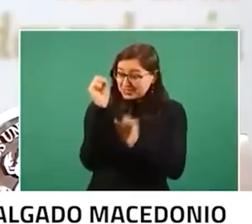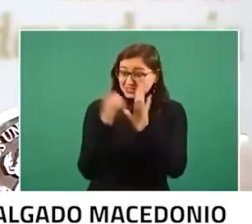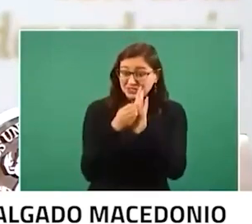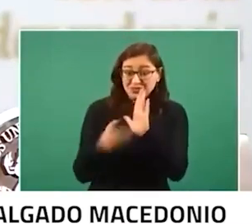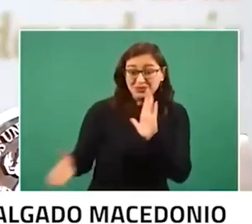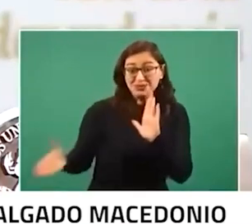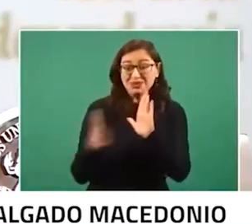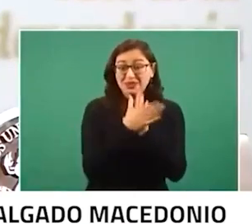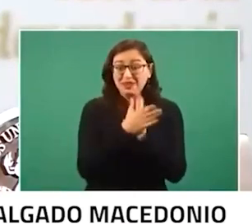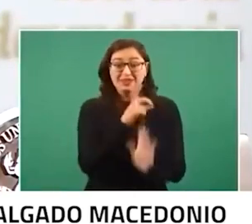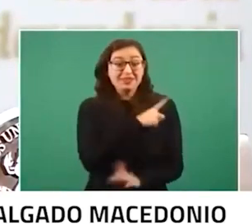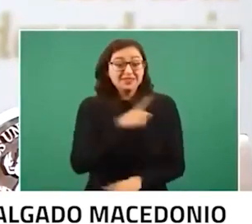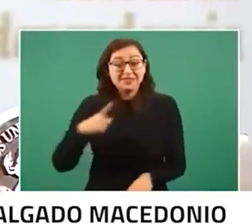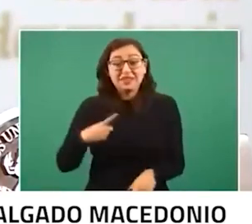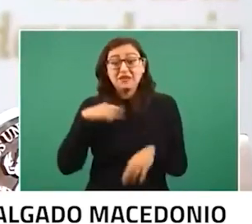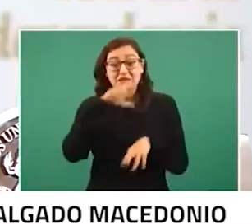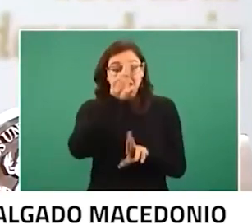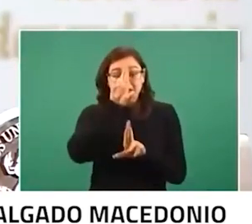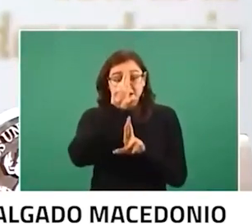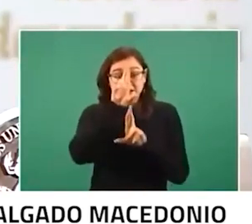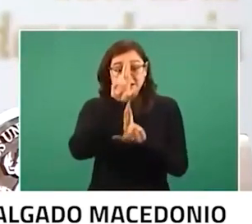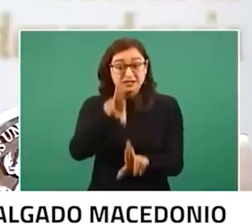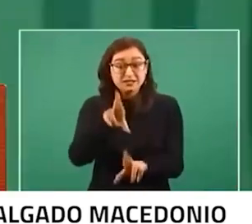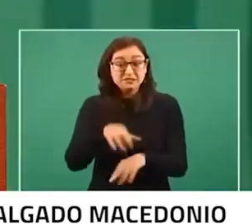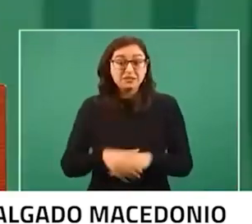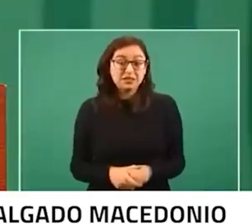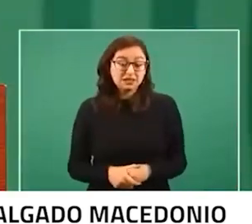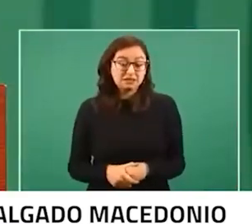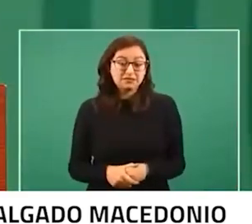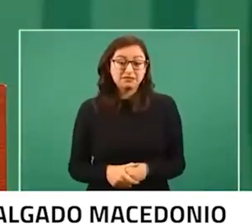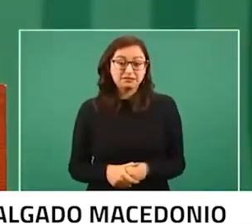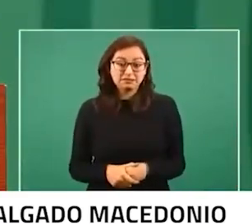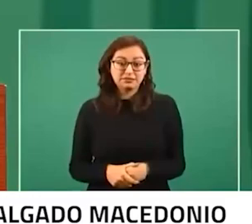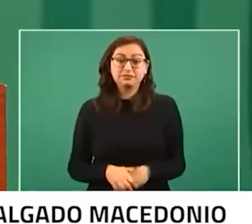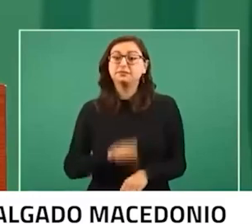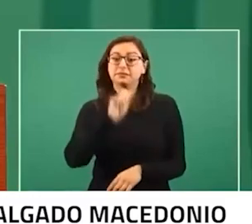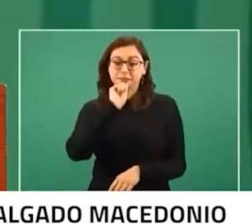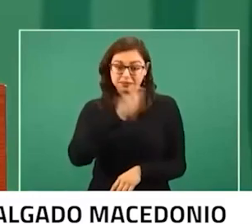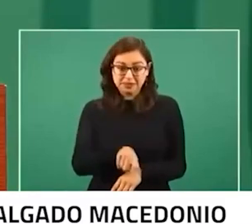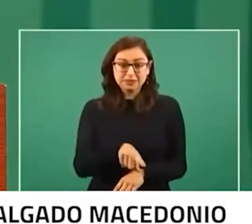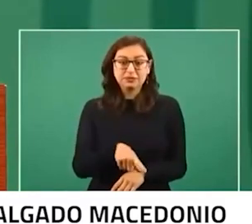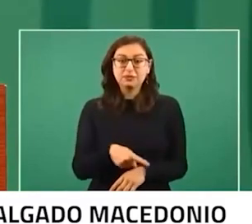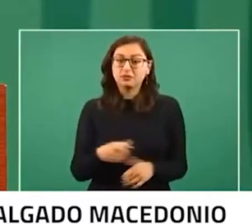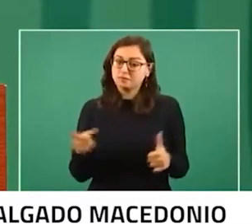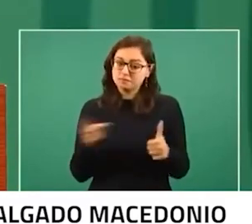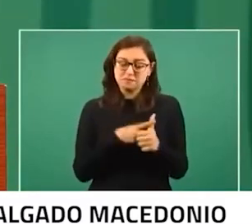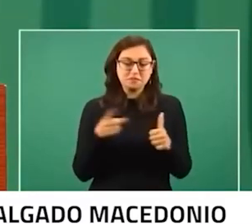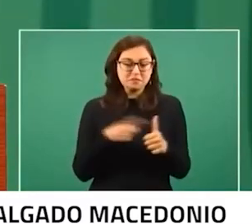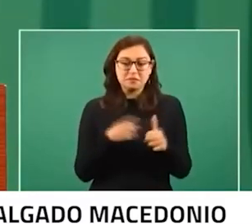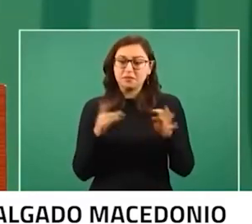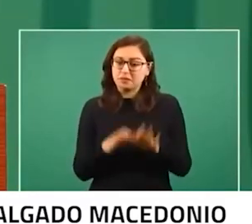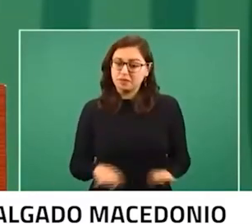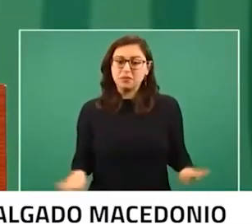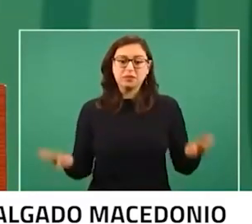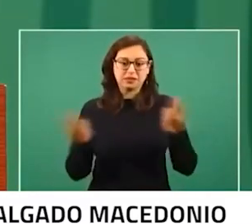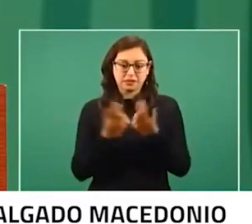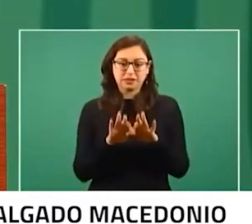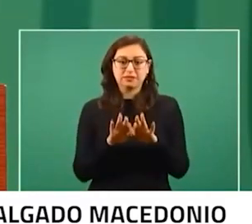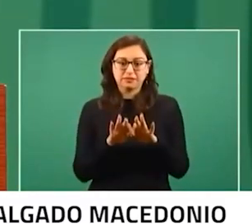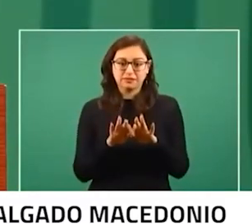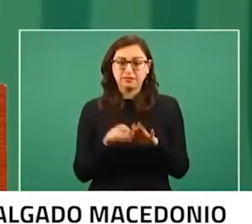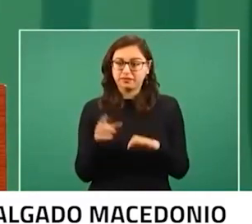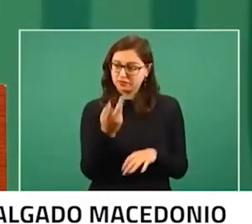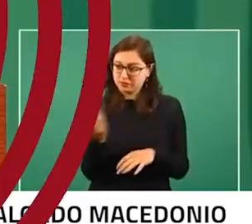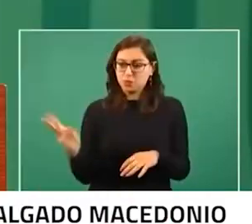que respetar. Igualmente, ¿verdad?, habrá que respetar, por supuesto, y en primerísimo orden también, la garantía de